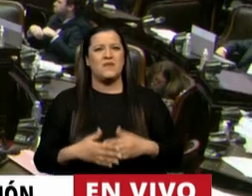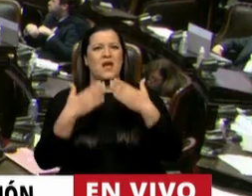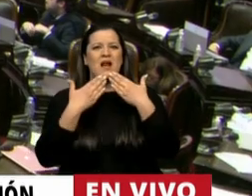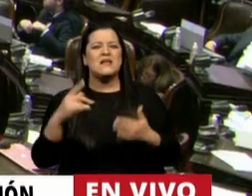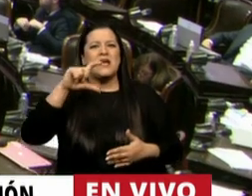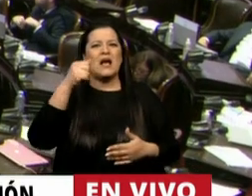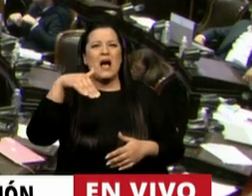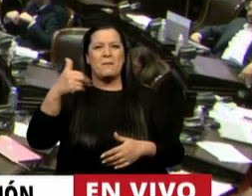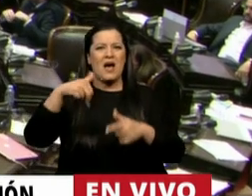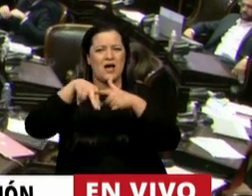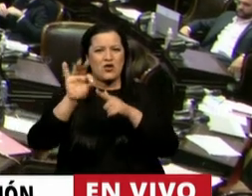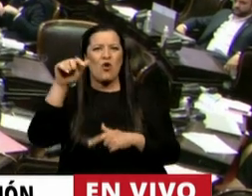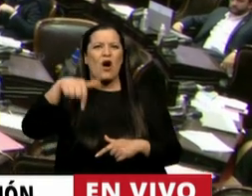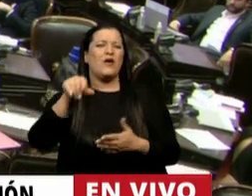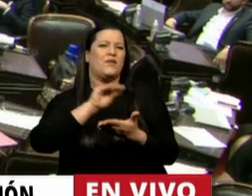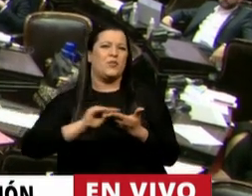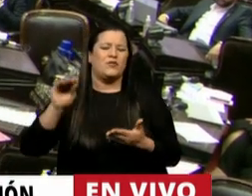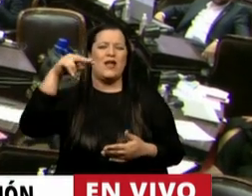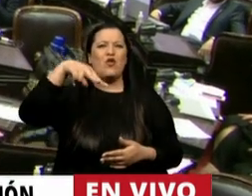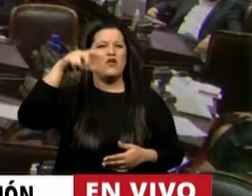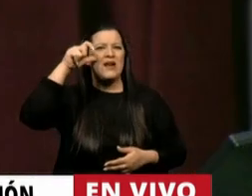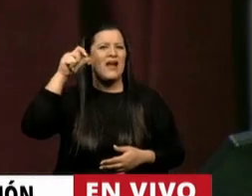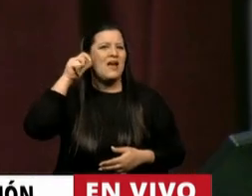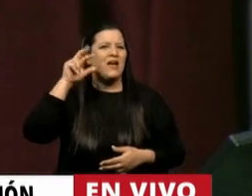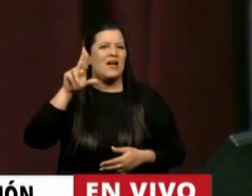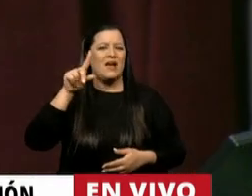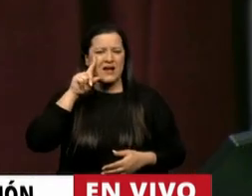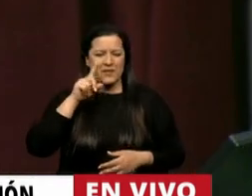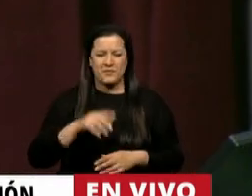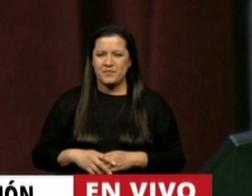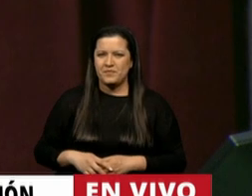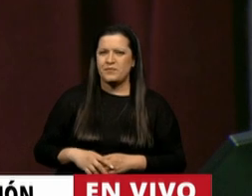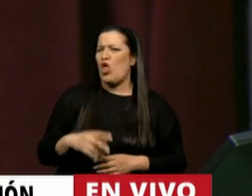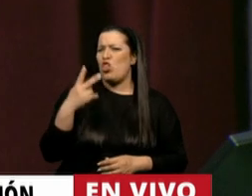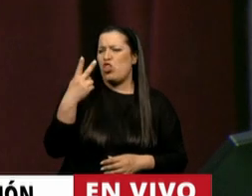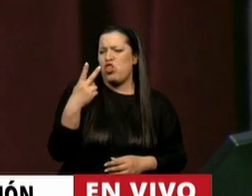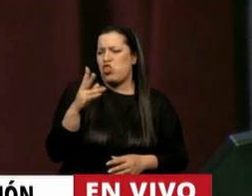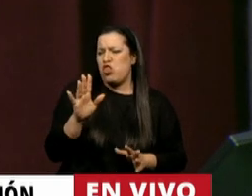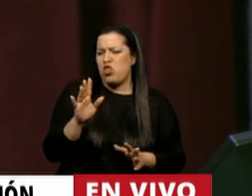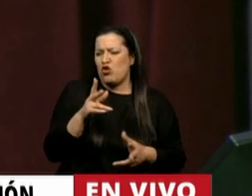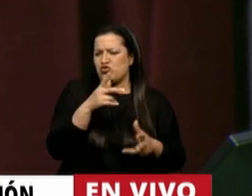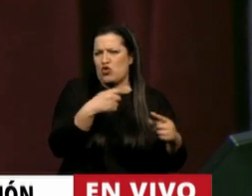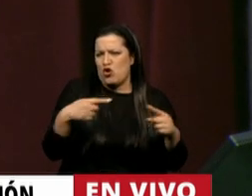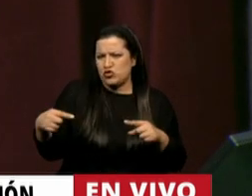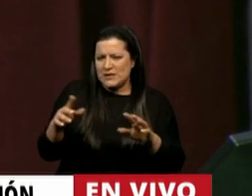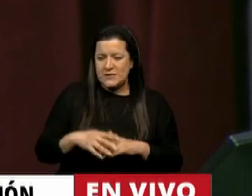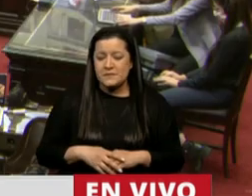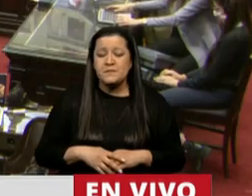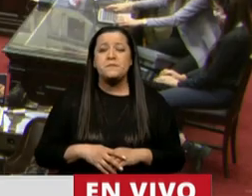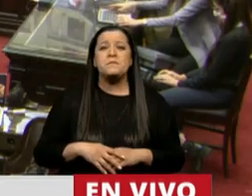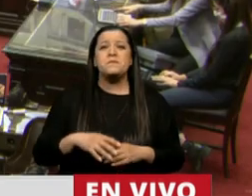camaño en el uso de la palabra el diputado Mario negri sí presidente dos palabras